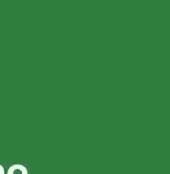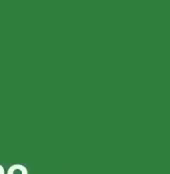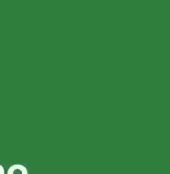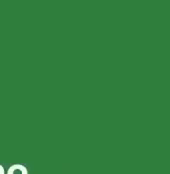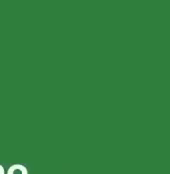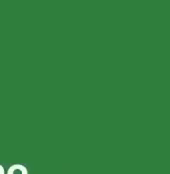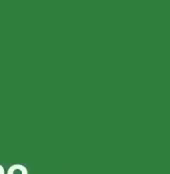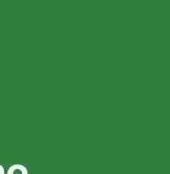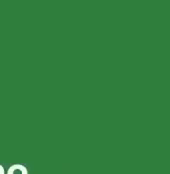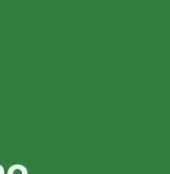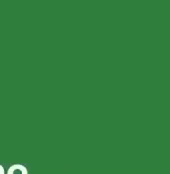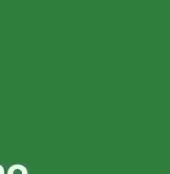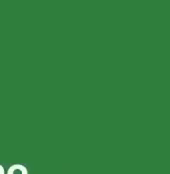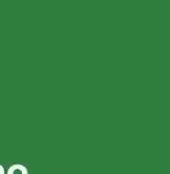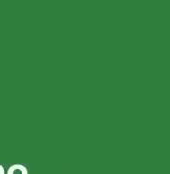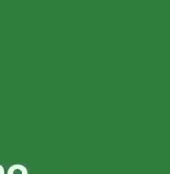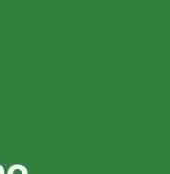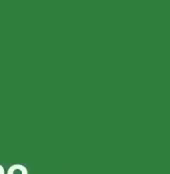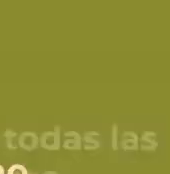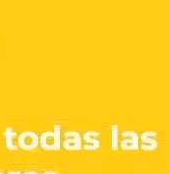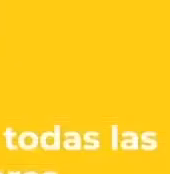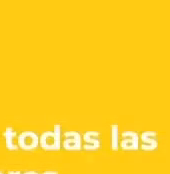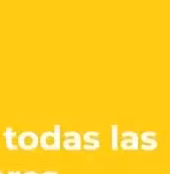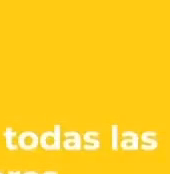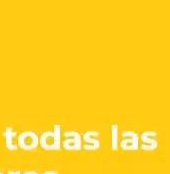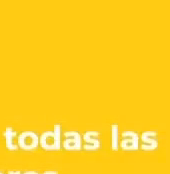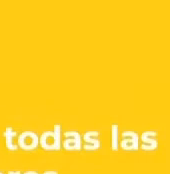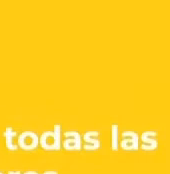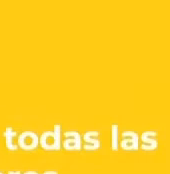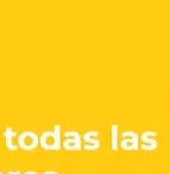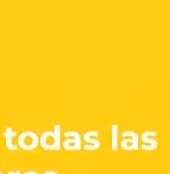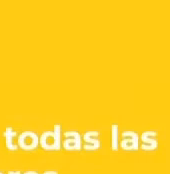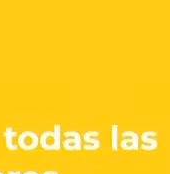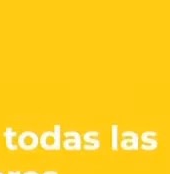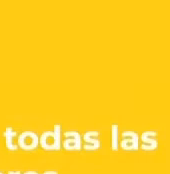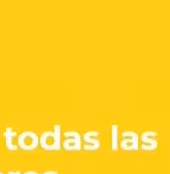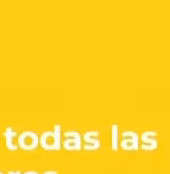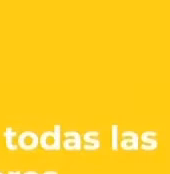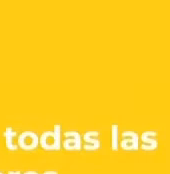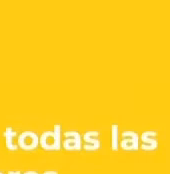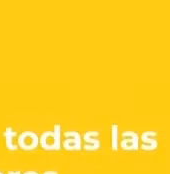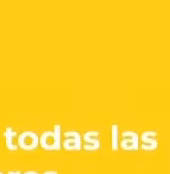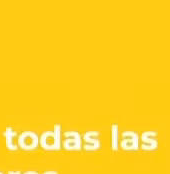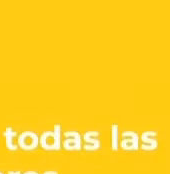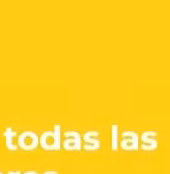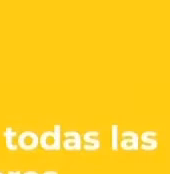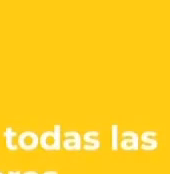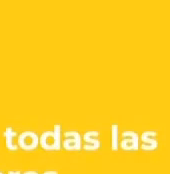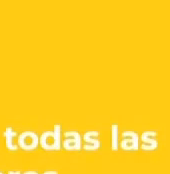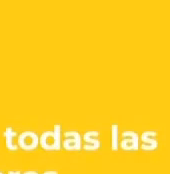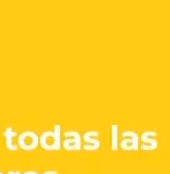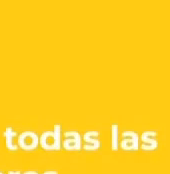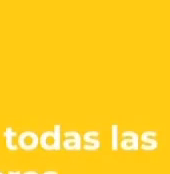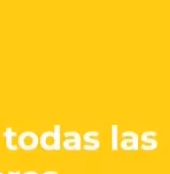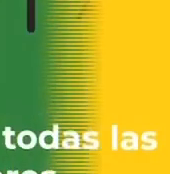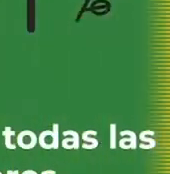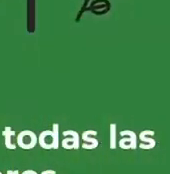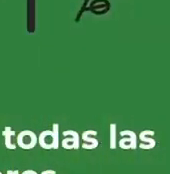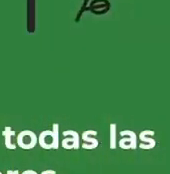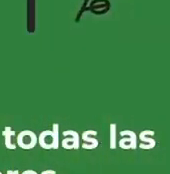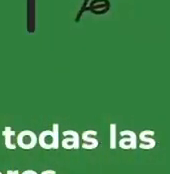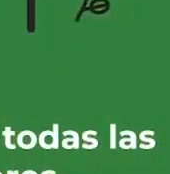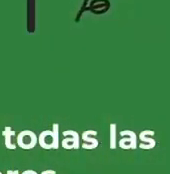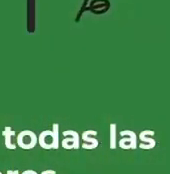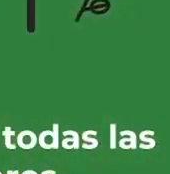cada persona como si fuese la primera vez. Vamos a garantizar el derecho a la salud gratuita de todas las personas